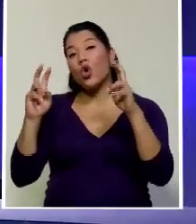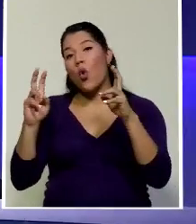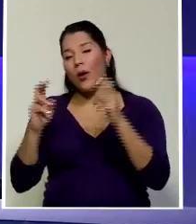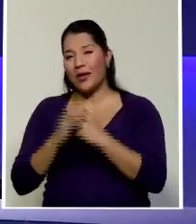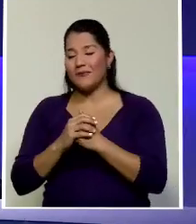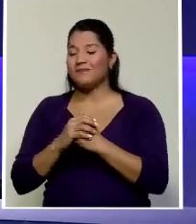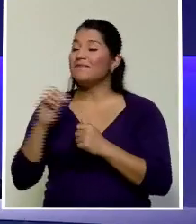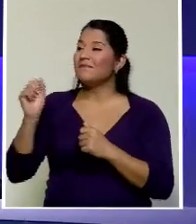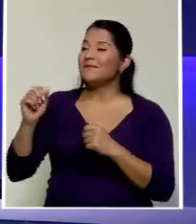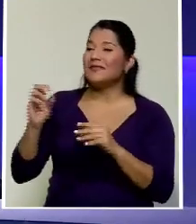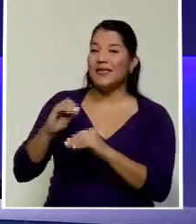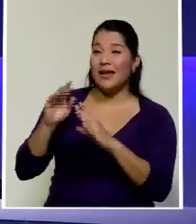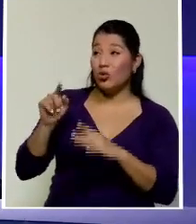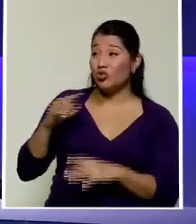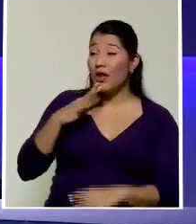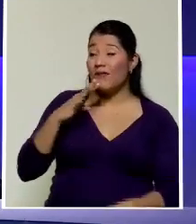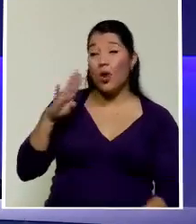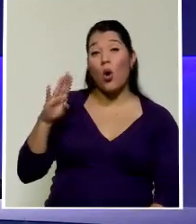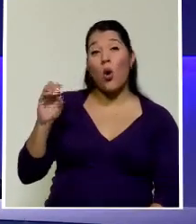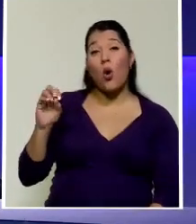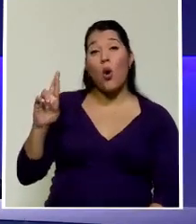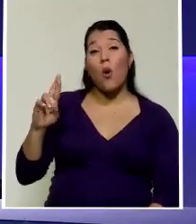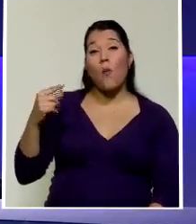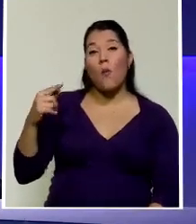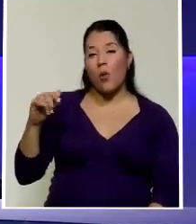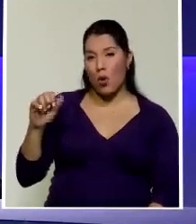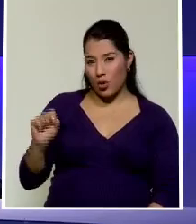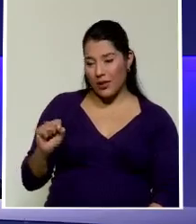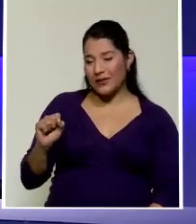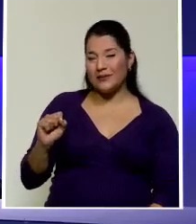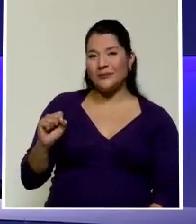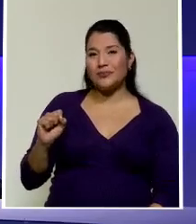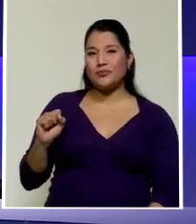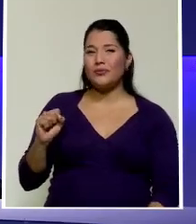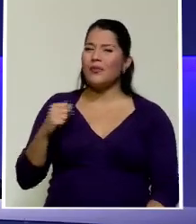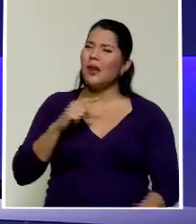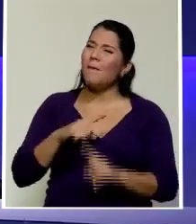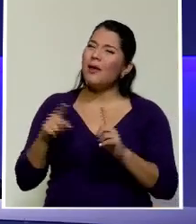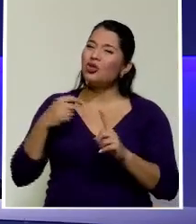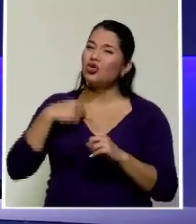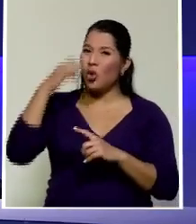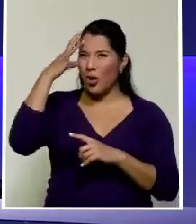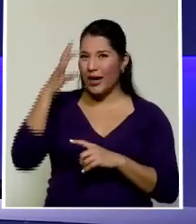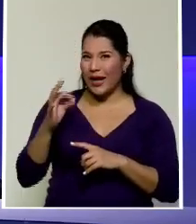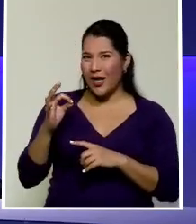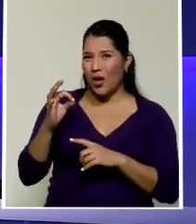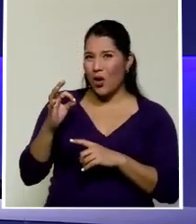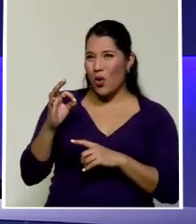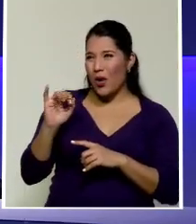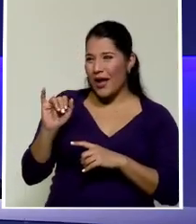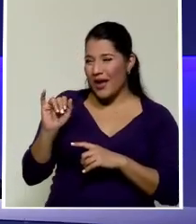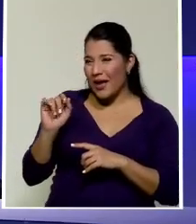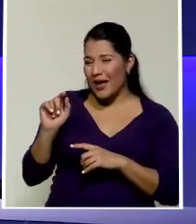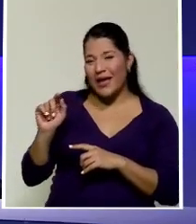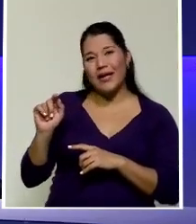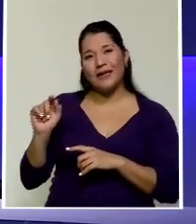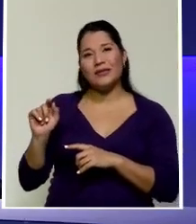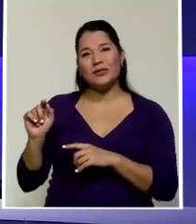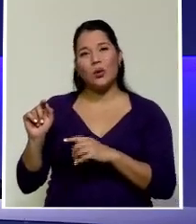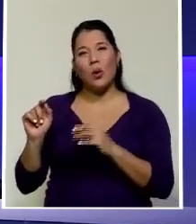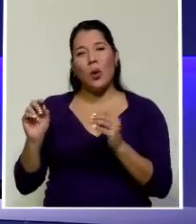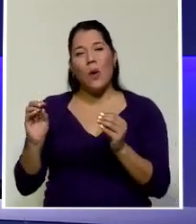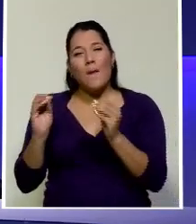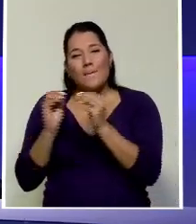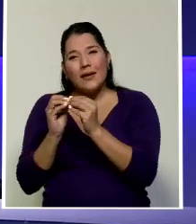que hablabas de Borges, Bioy Casares, digamos que son relacionados, pues, de alguna forma, pero creo que ese territorio de Bioy Casares es más cercano con el que yo me